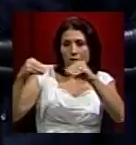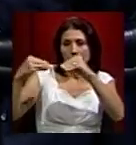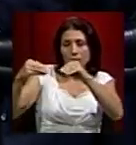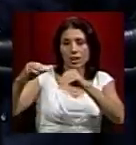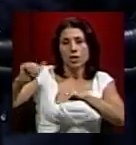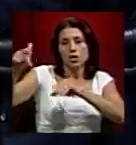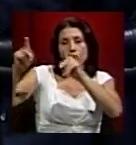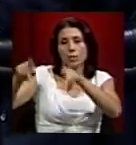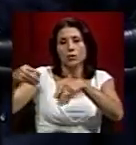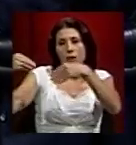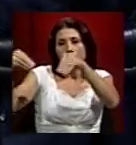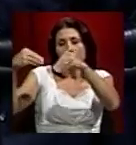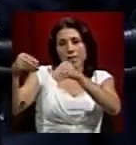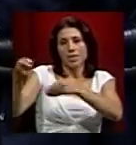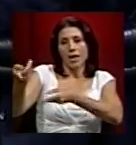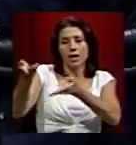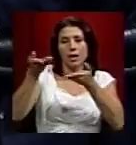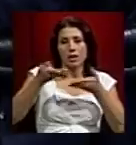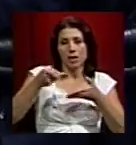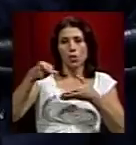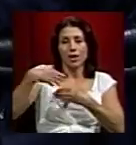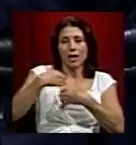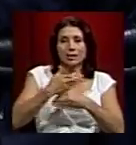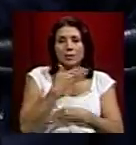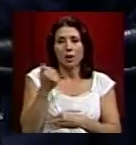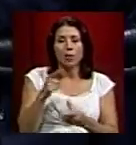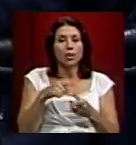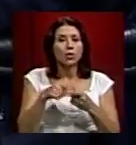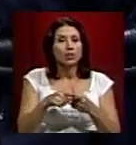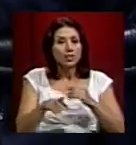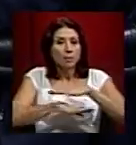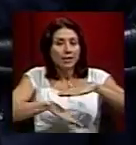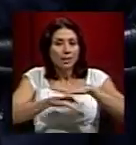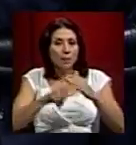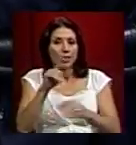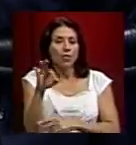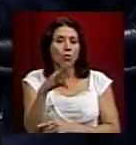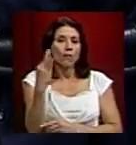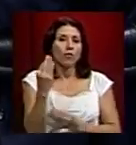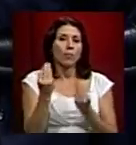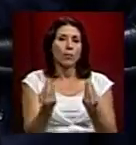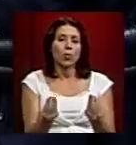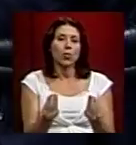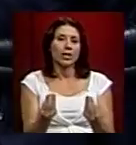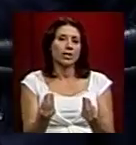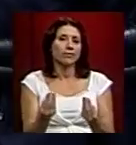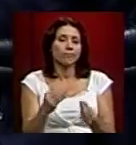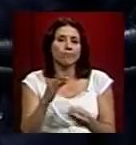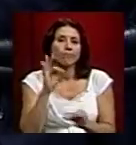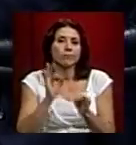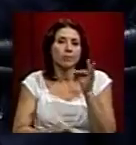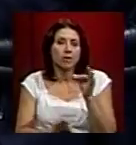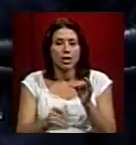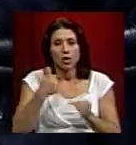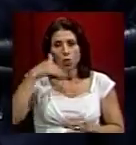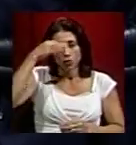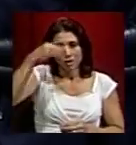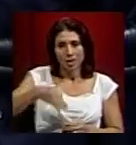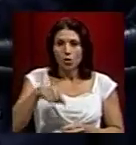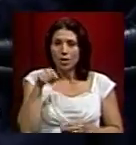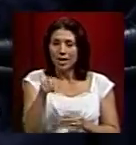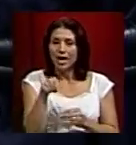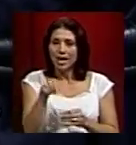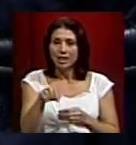otro venda pues lo que él hace mejor. Entonces básicamente, digamos, de una forma muy sencilla, pues considero de que eso